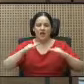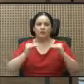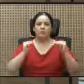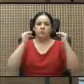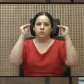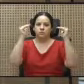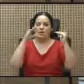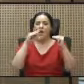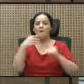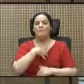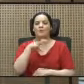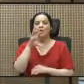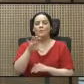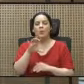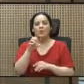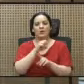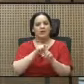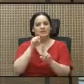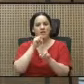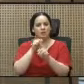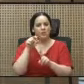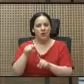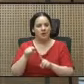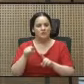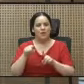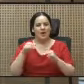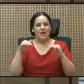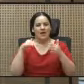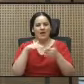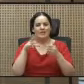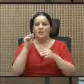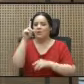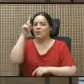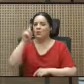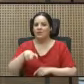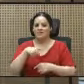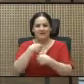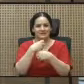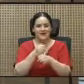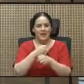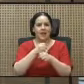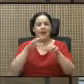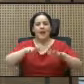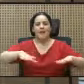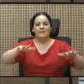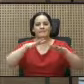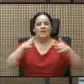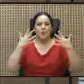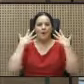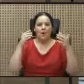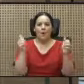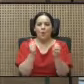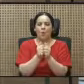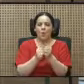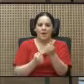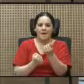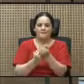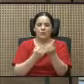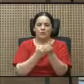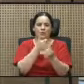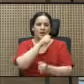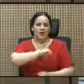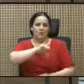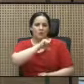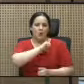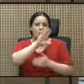académico, sobre todo lo que no se le debe hacer al medio ambiente con la complicidad de las autoridades.